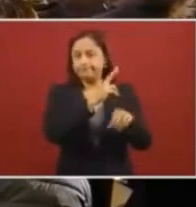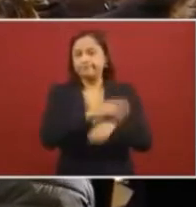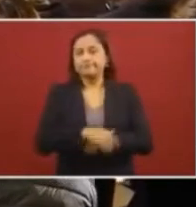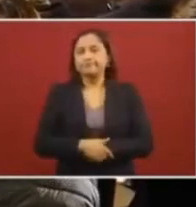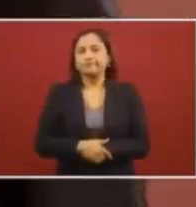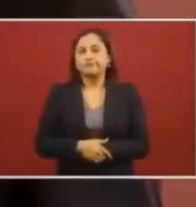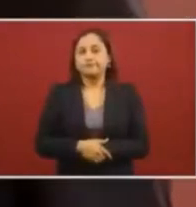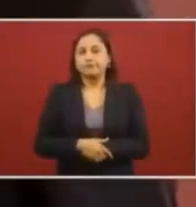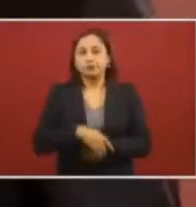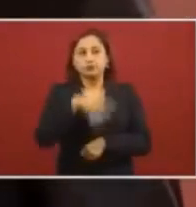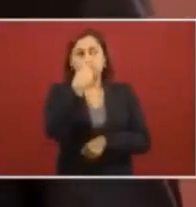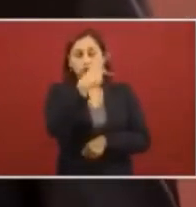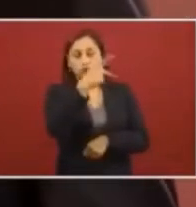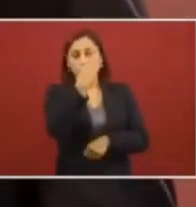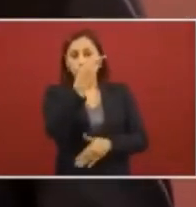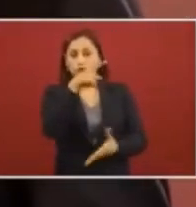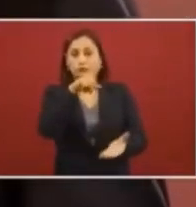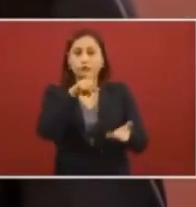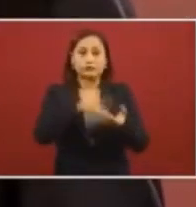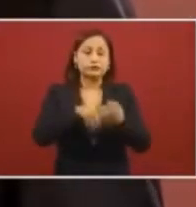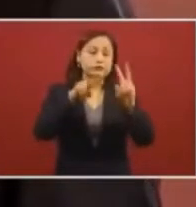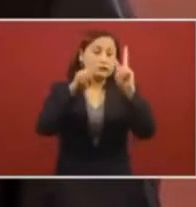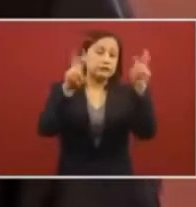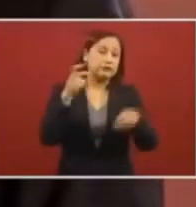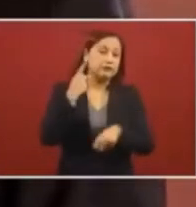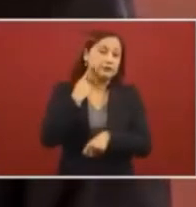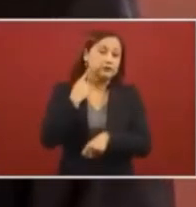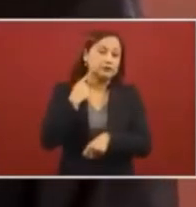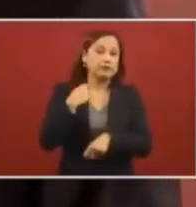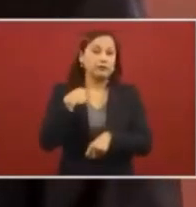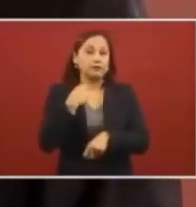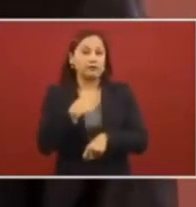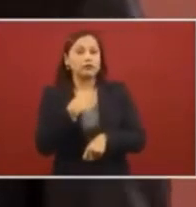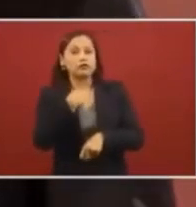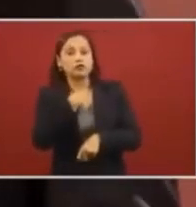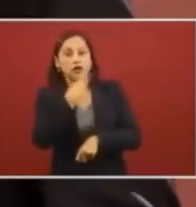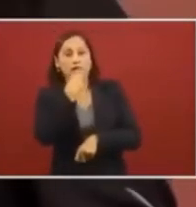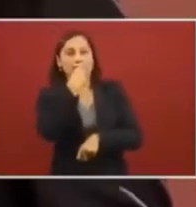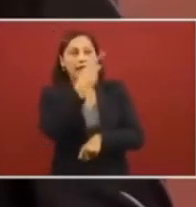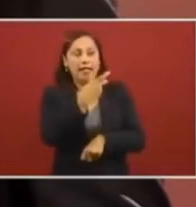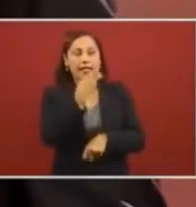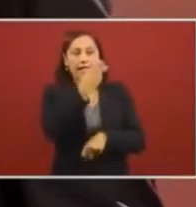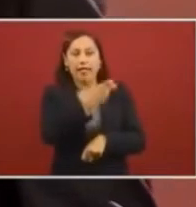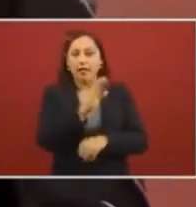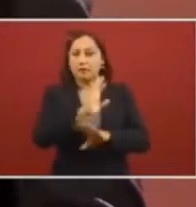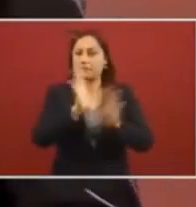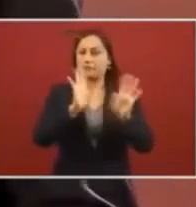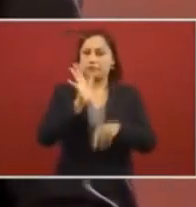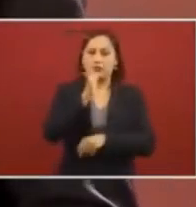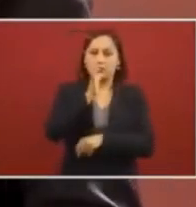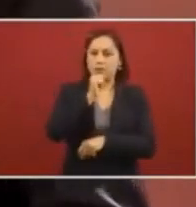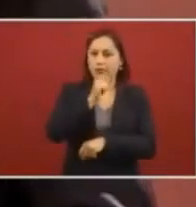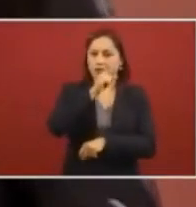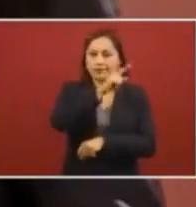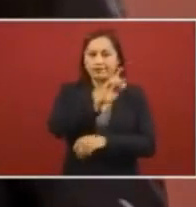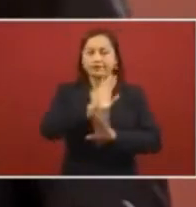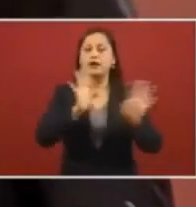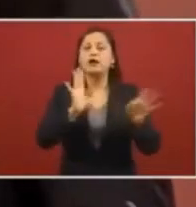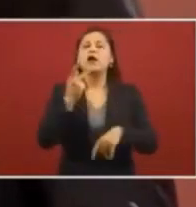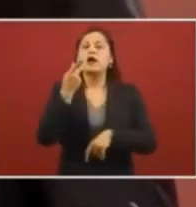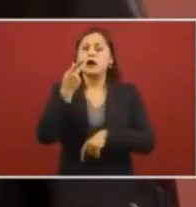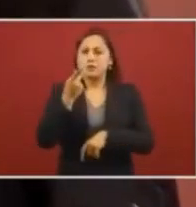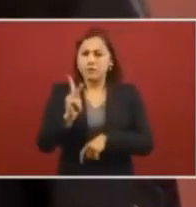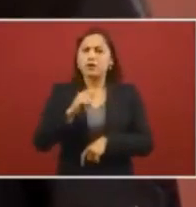la política interna de otros países. Pero nos preocupa. Pero estamos enterados.